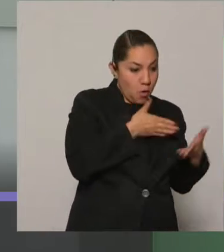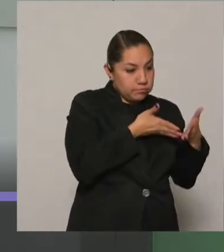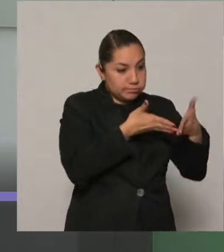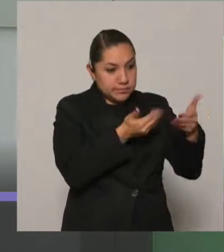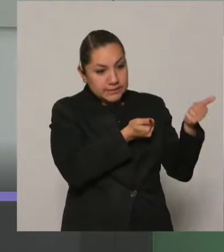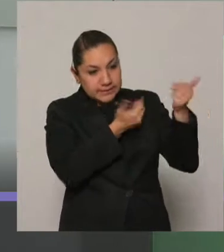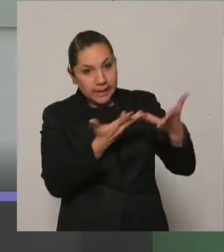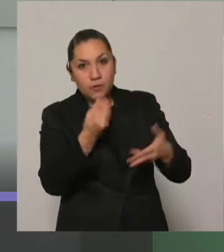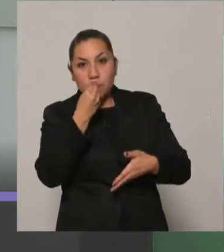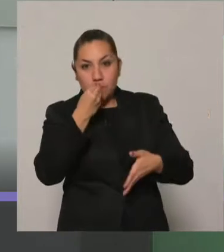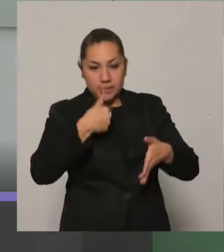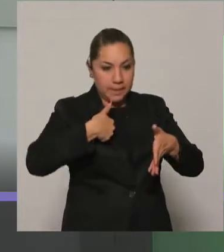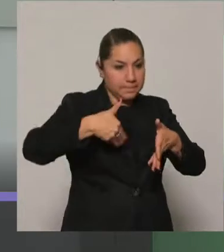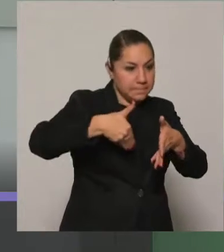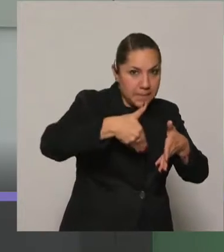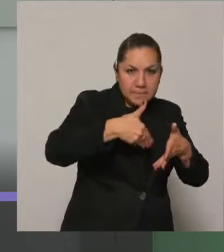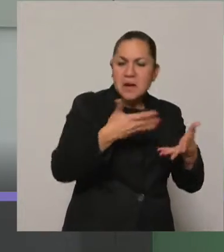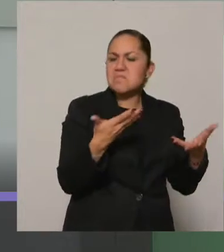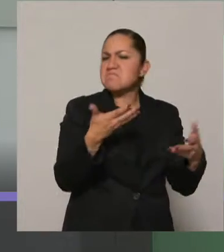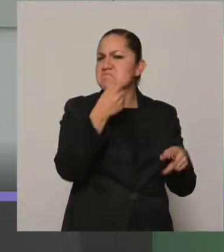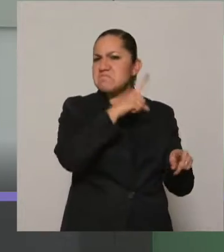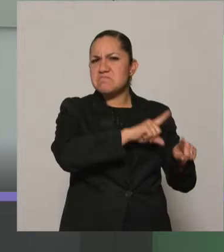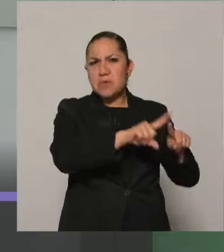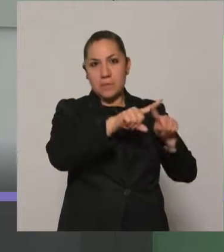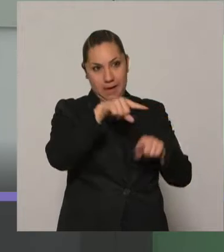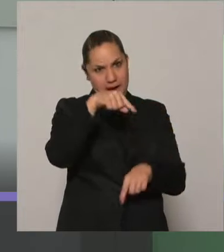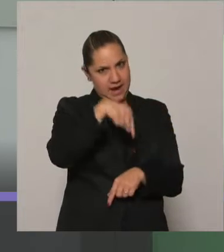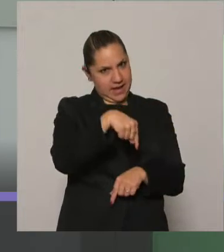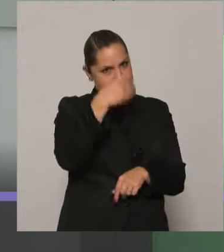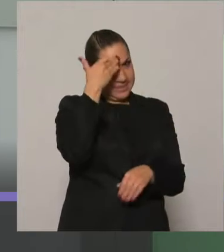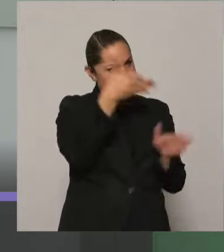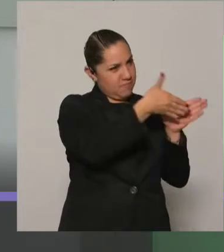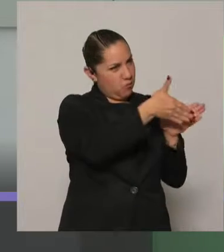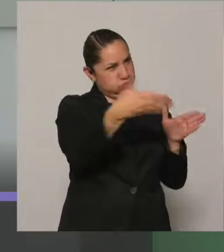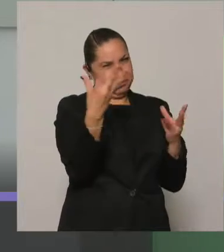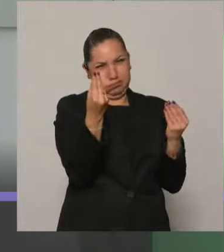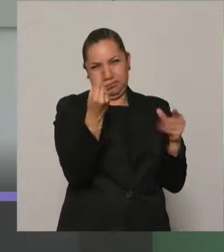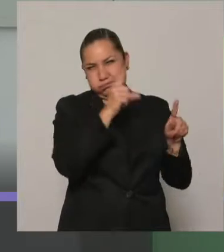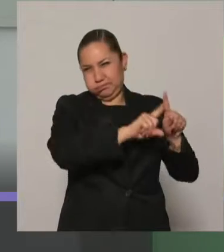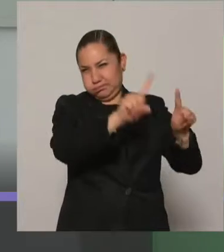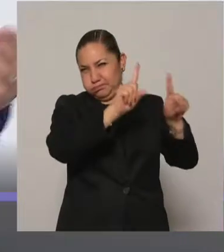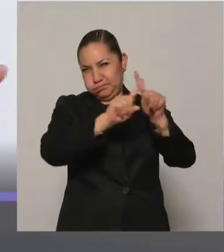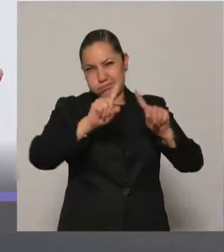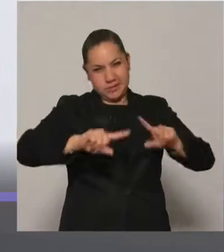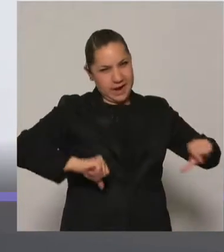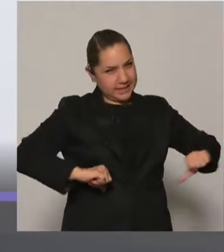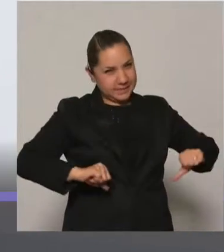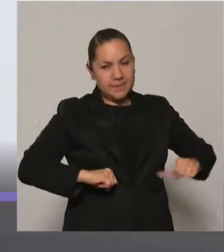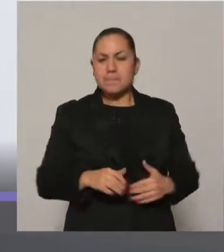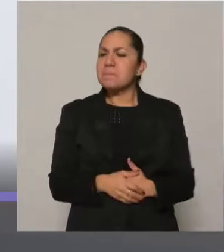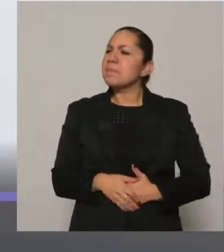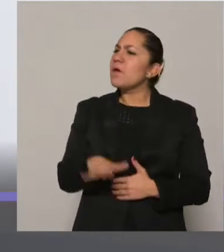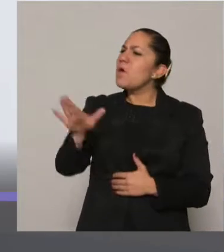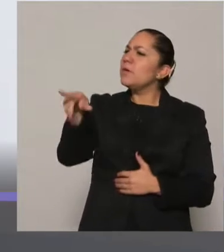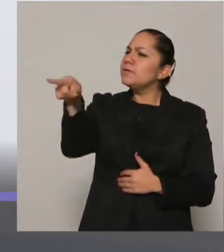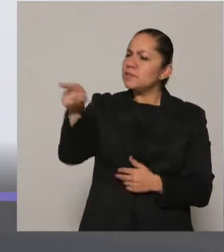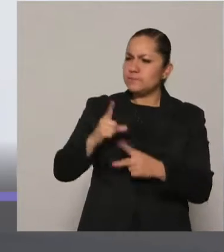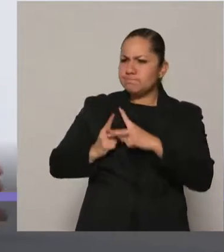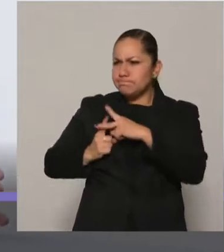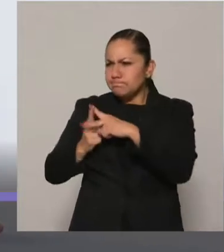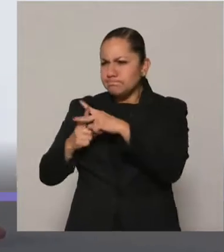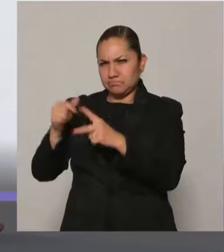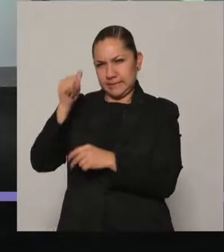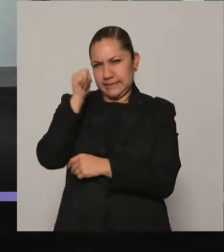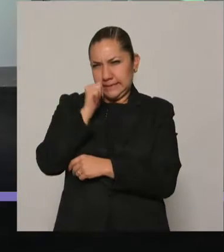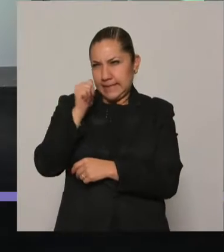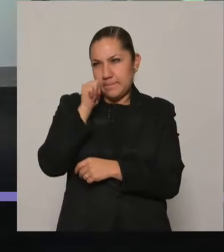de actividades las que hay en la Ciudad de México en esta temporada. Claro, ¿ya tienen alguna estimación? ¿Cada año hay cierta derrama económica